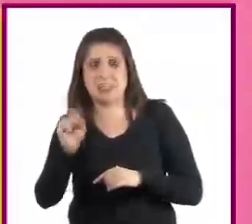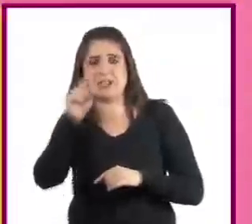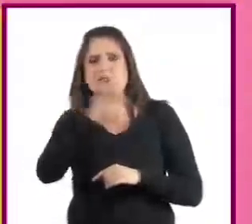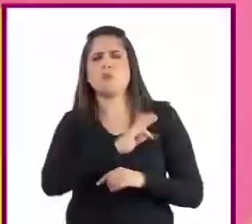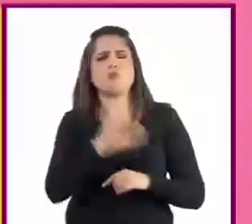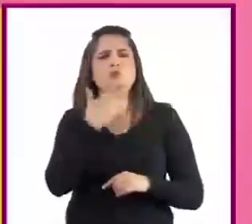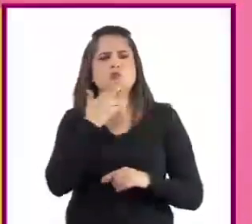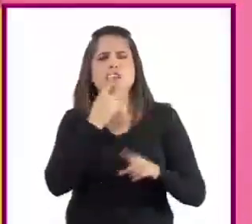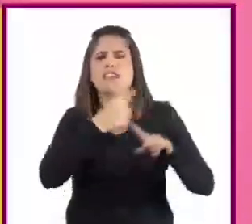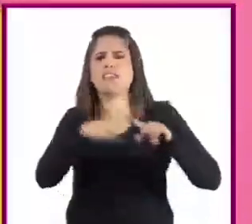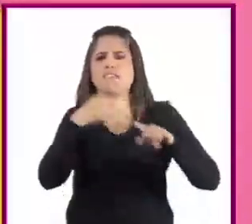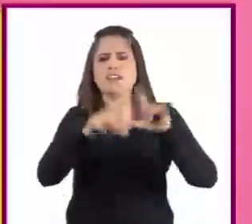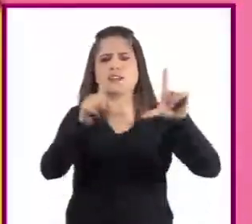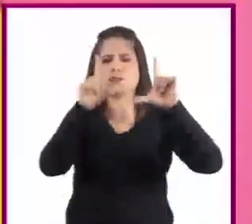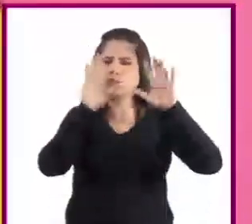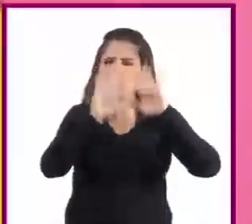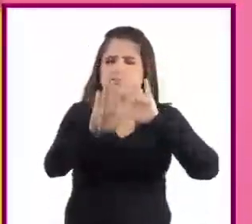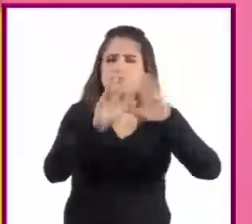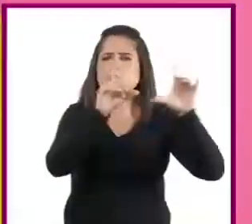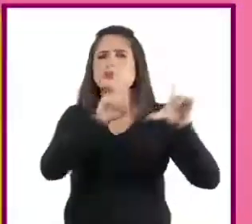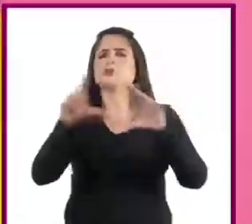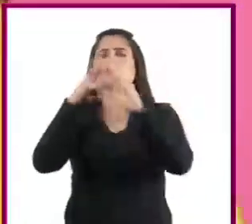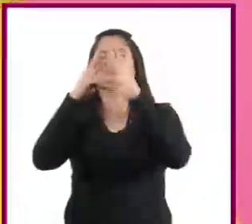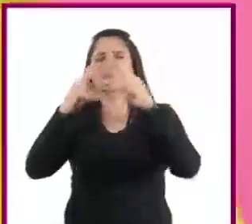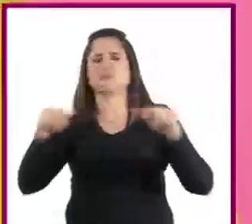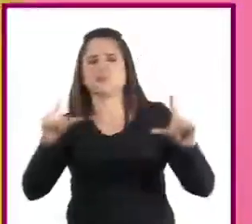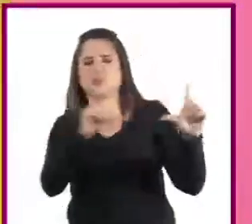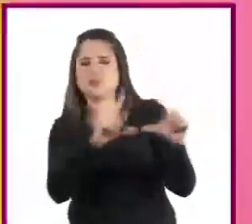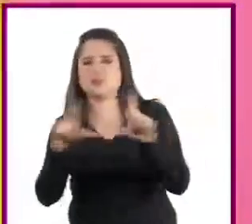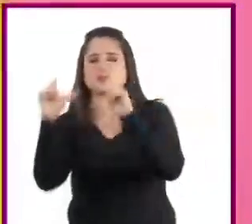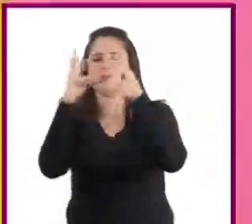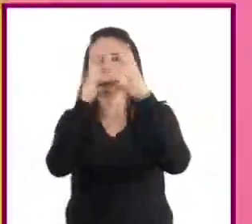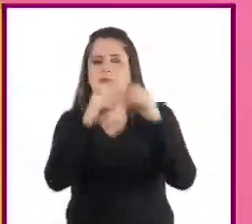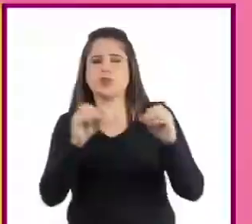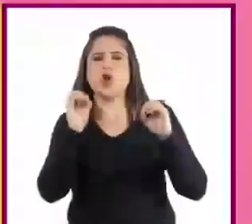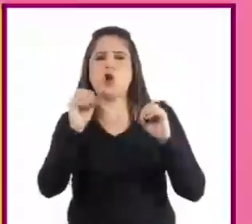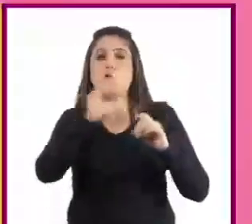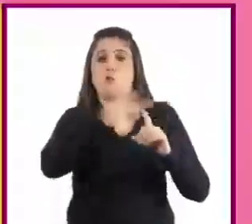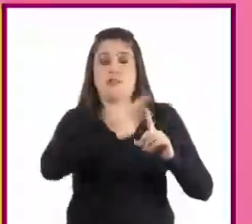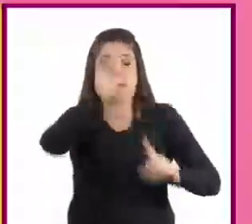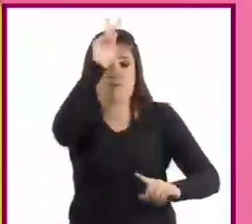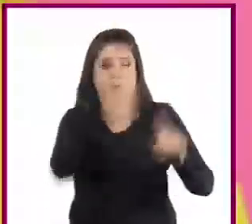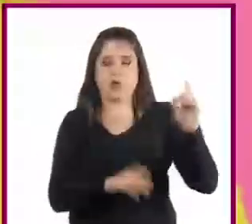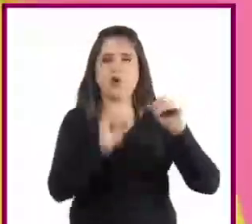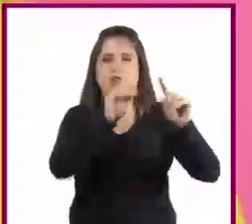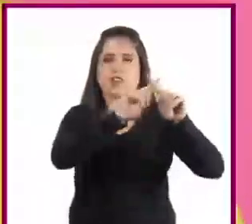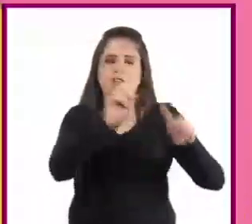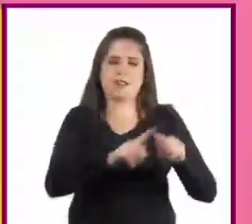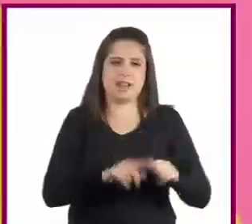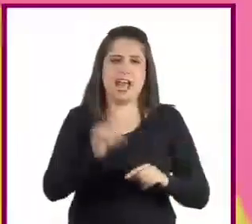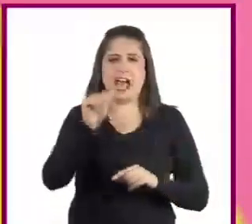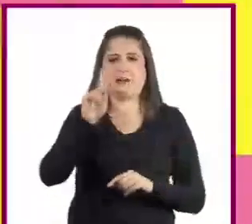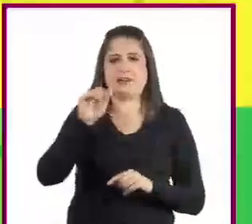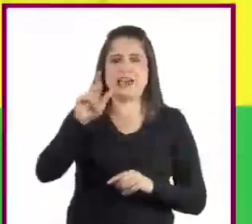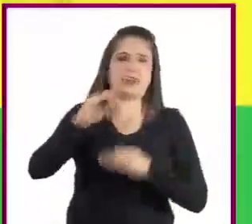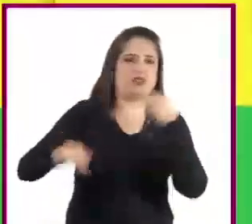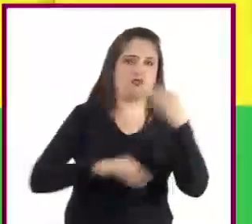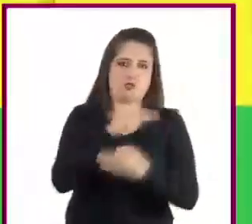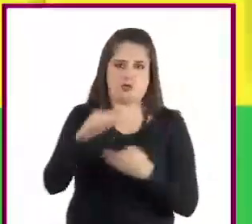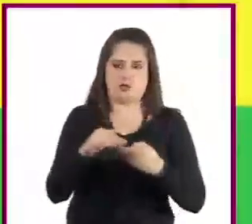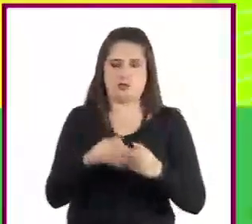utilizar diferentes efectos de transición en la presentación o el mismo para todas, con la opción Aplicar a todas.